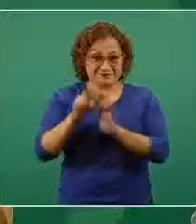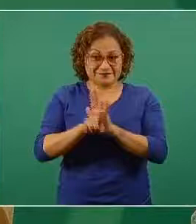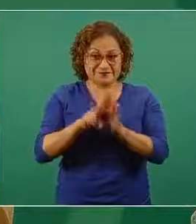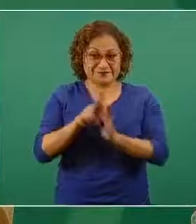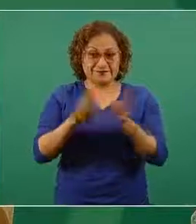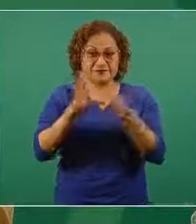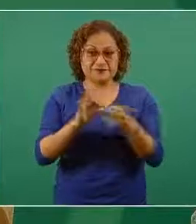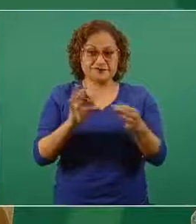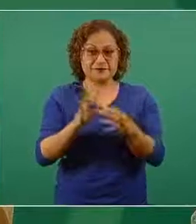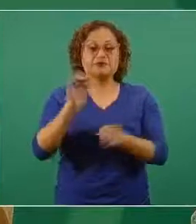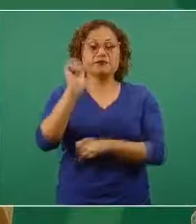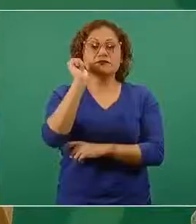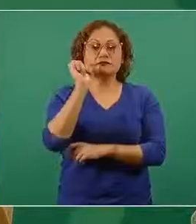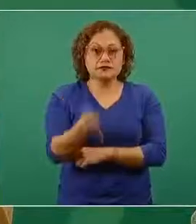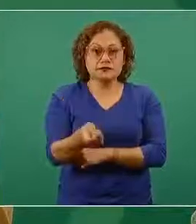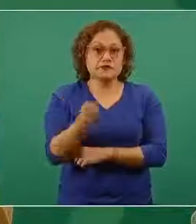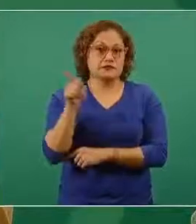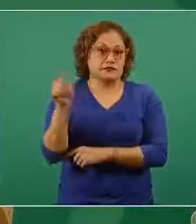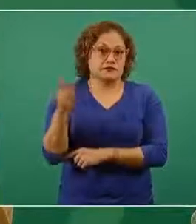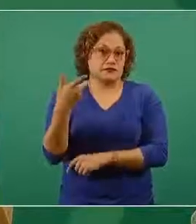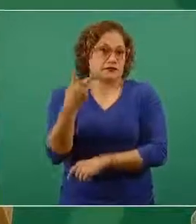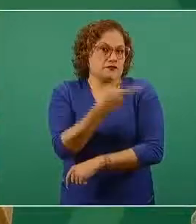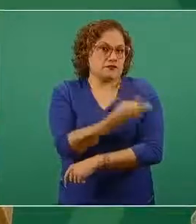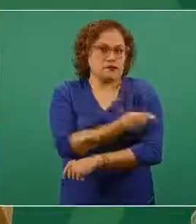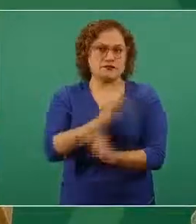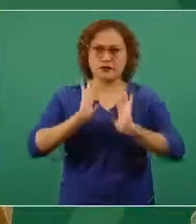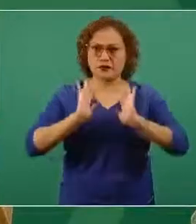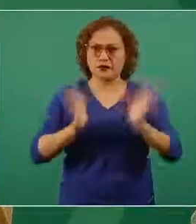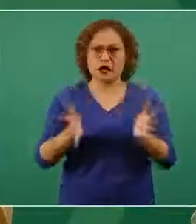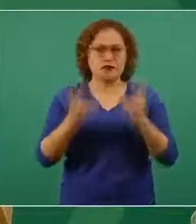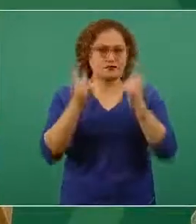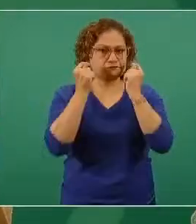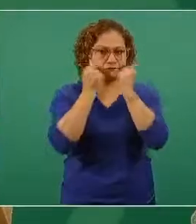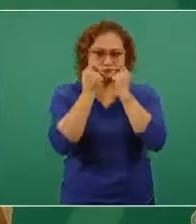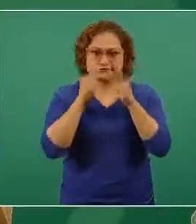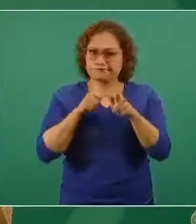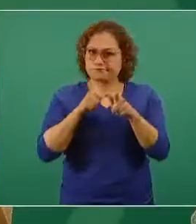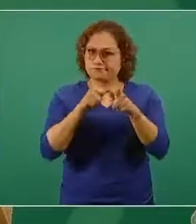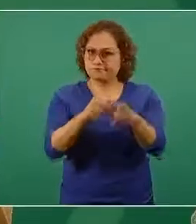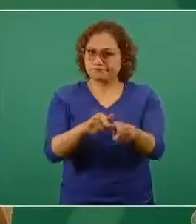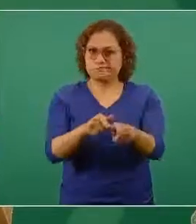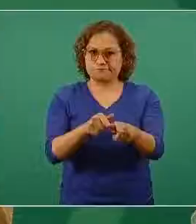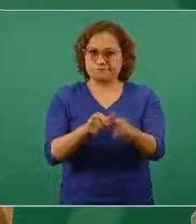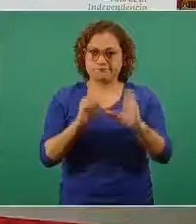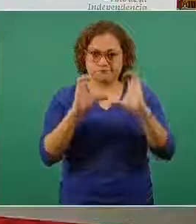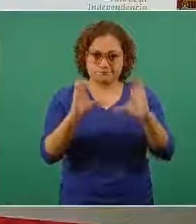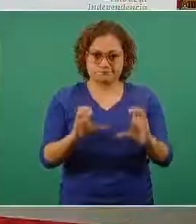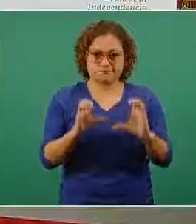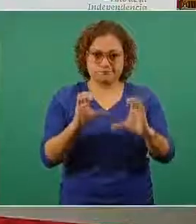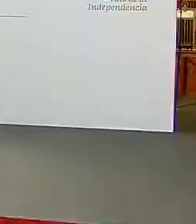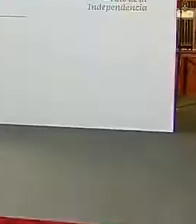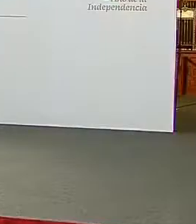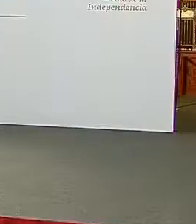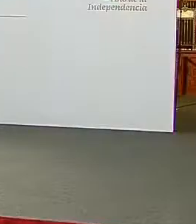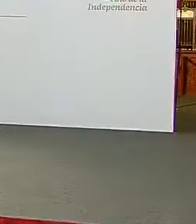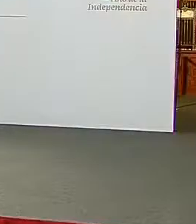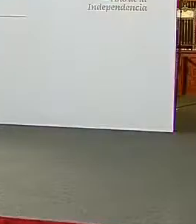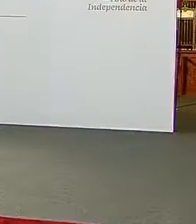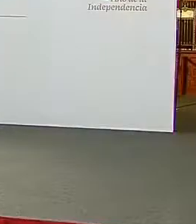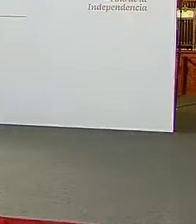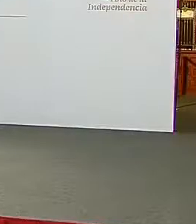vacuna, también no pueden bajar la guardia. Tenemos que seguir fortaleciendo todas estas acciones. En